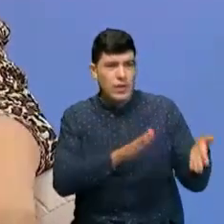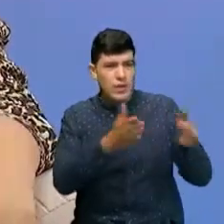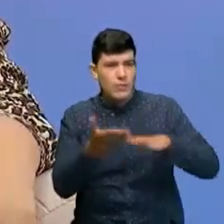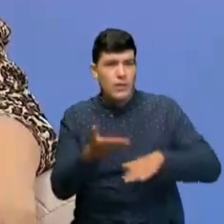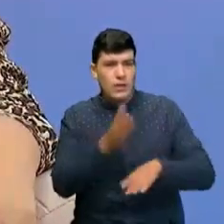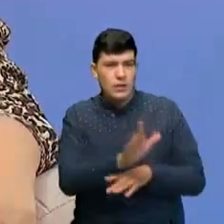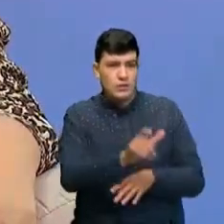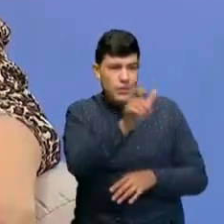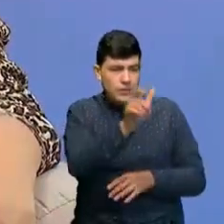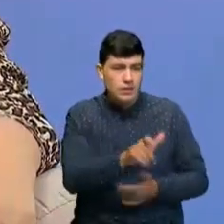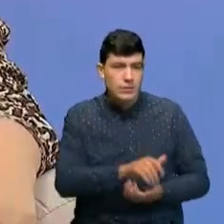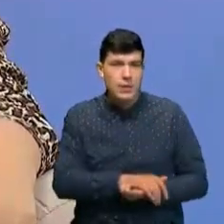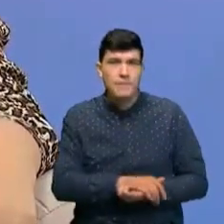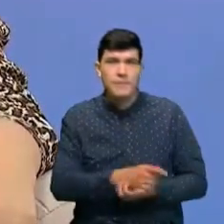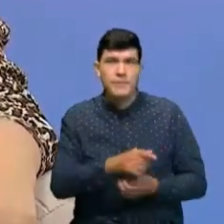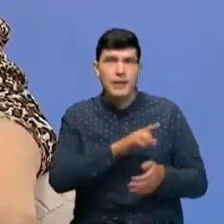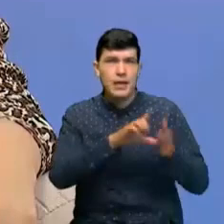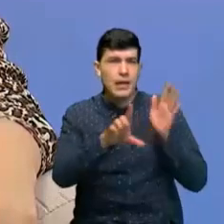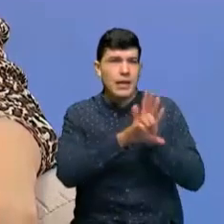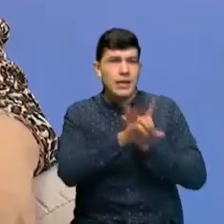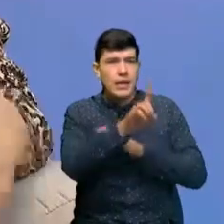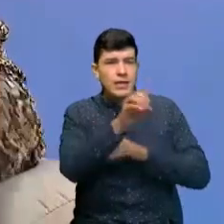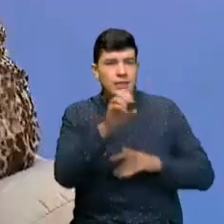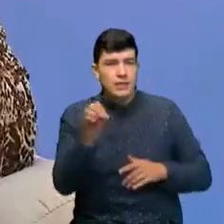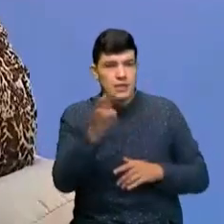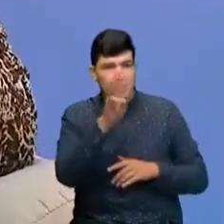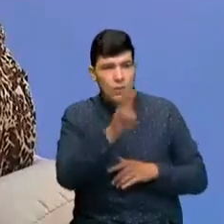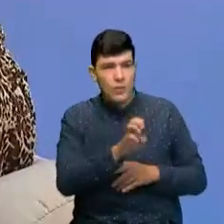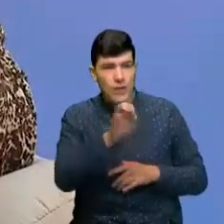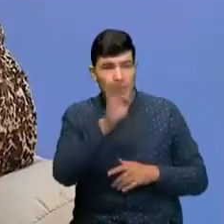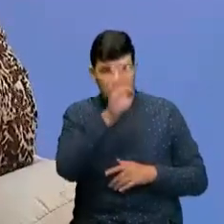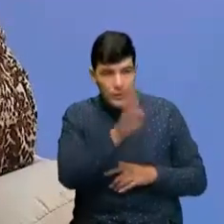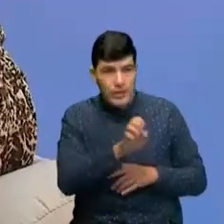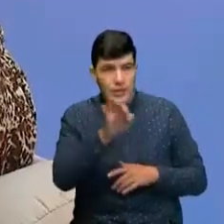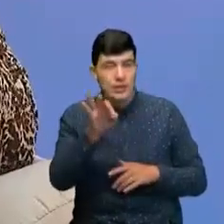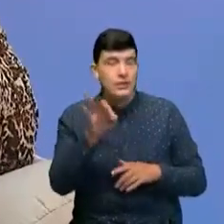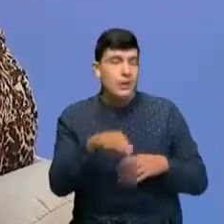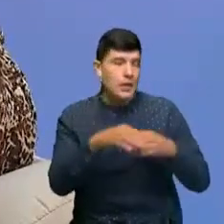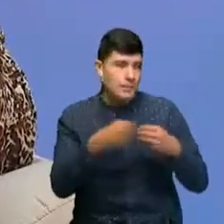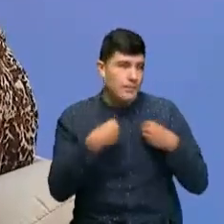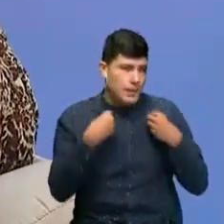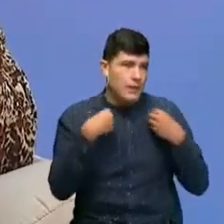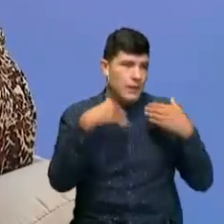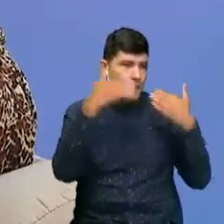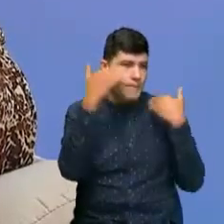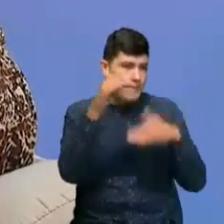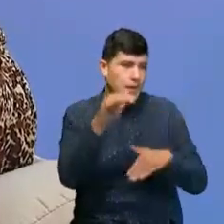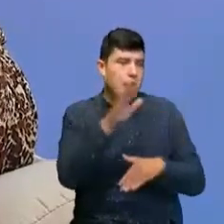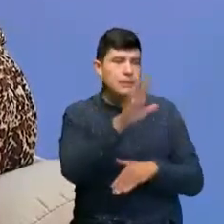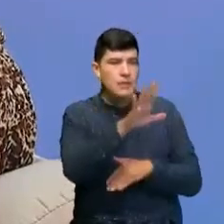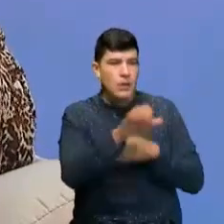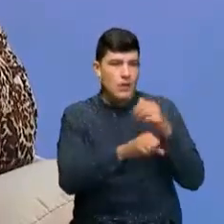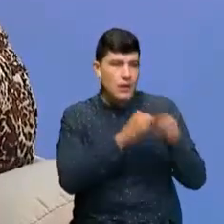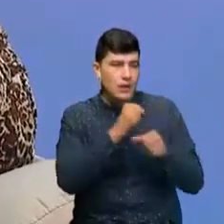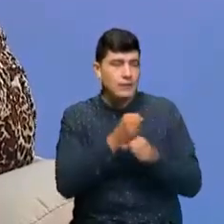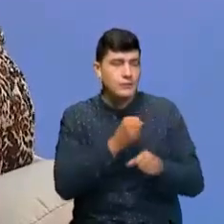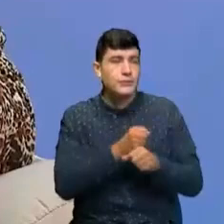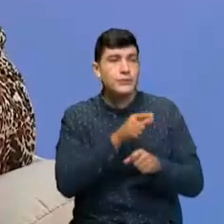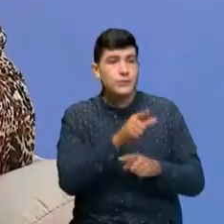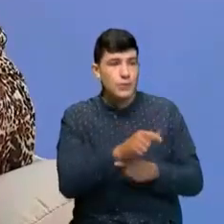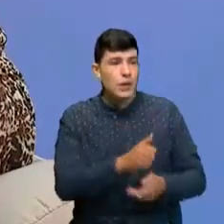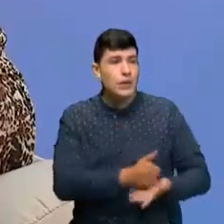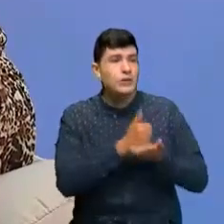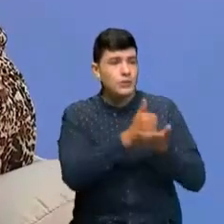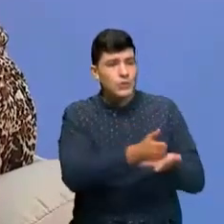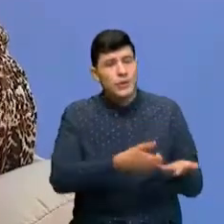persona, es lo de la ley 7 del 93, haber convivido mínimo 5 años, es decir, que hayan tenido